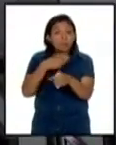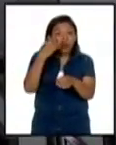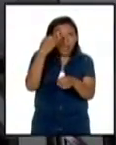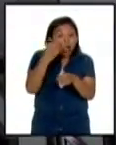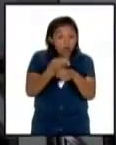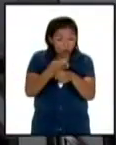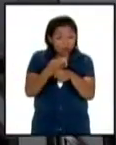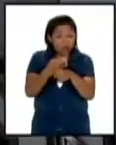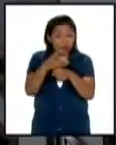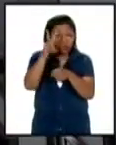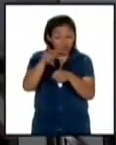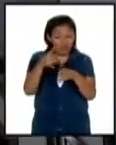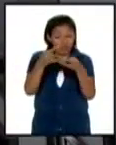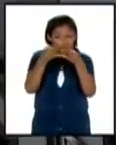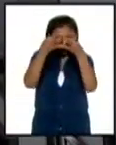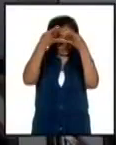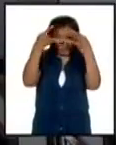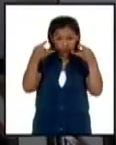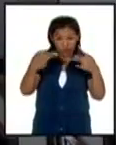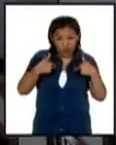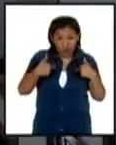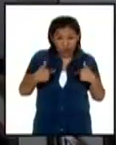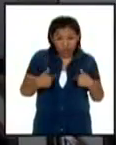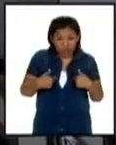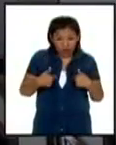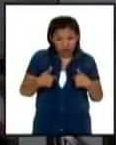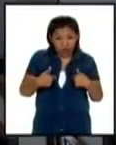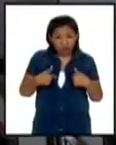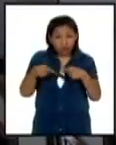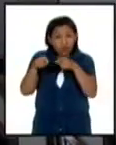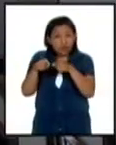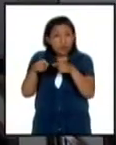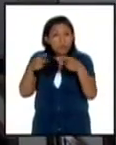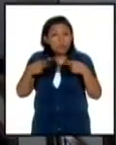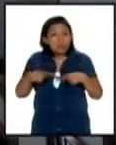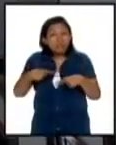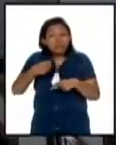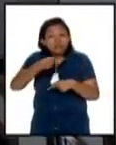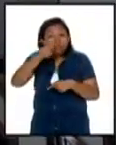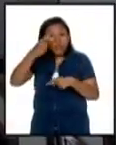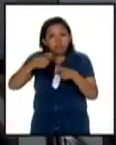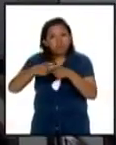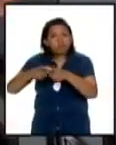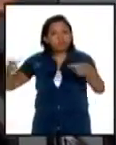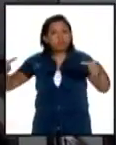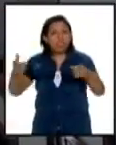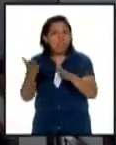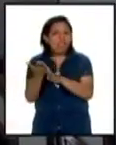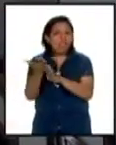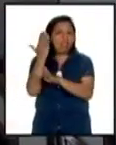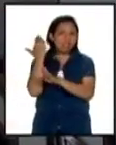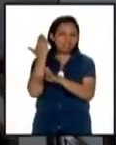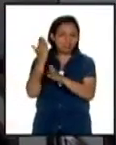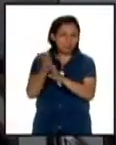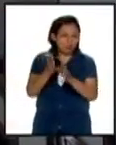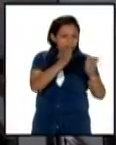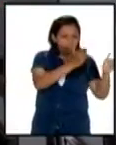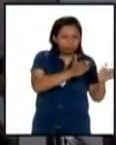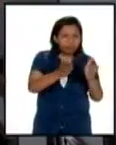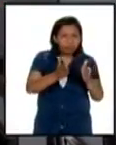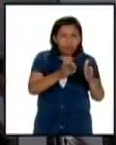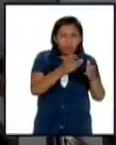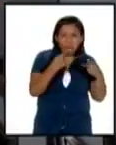siglo, en la historia de la humanidad, donde más personas mayores hay. Nunca antes el mundo había tenido tantas personas